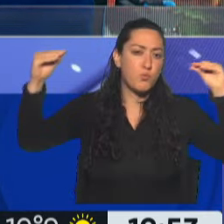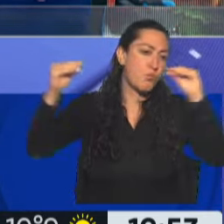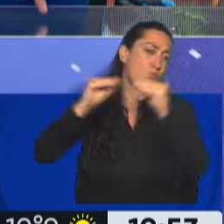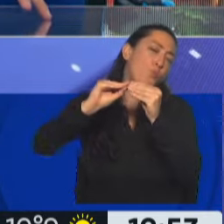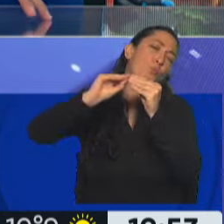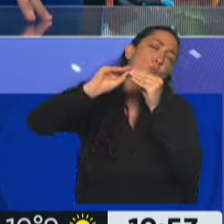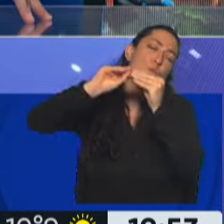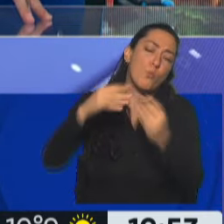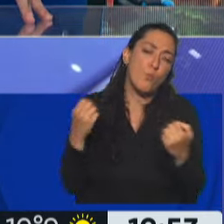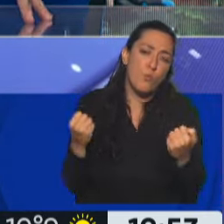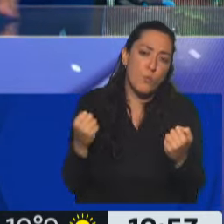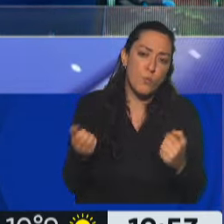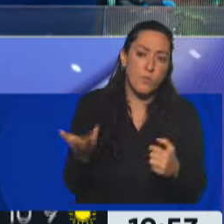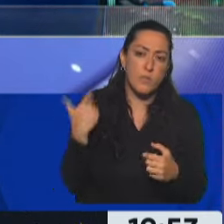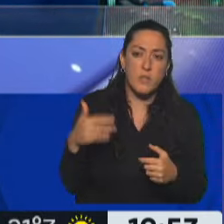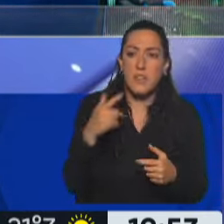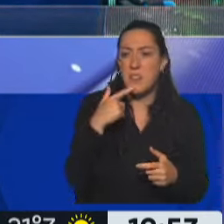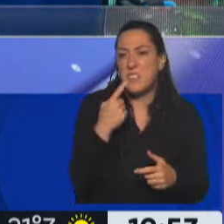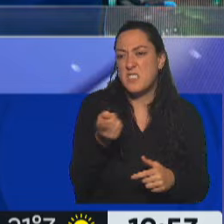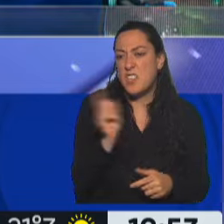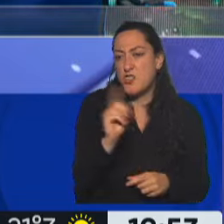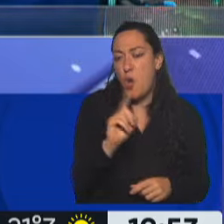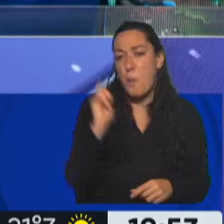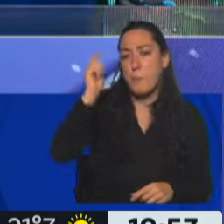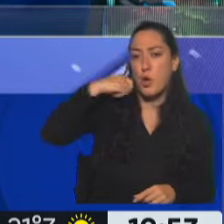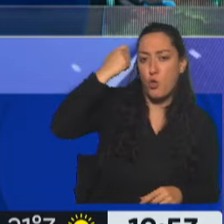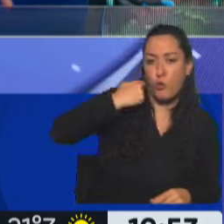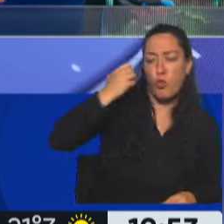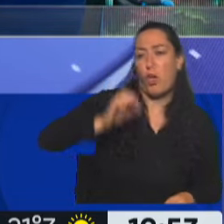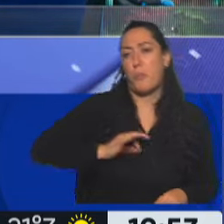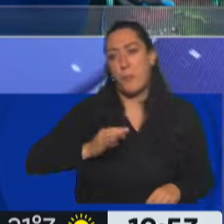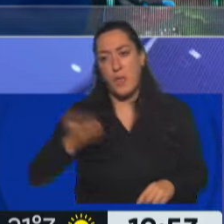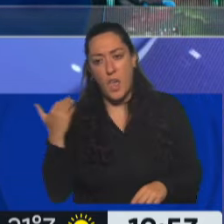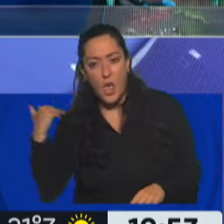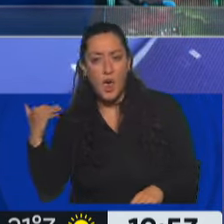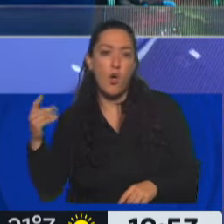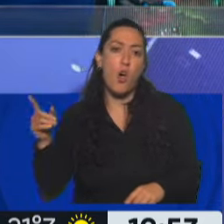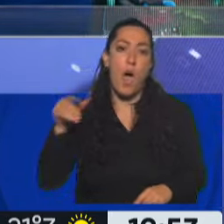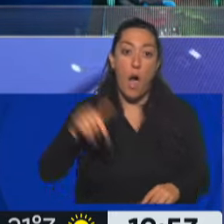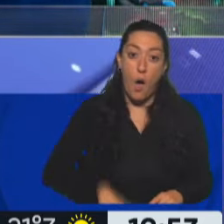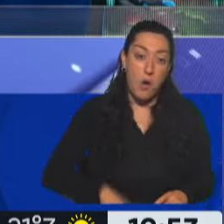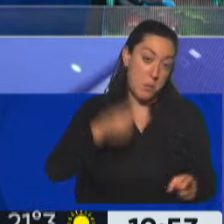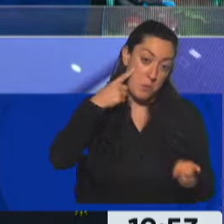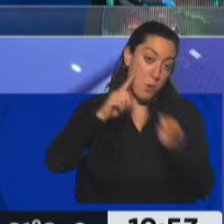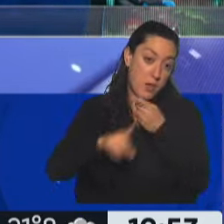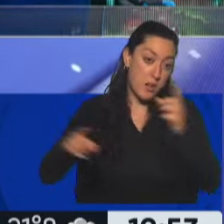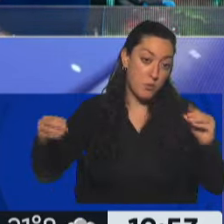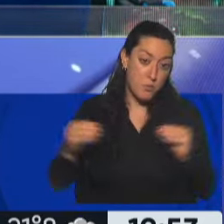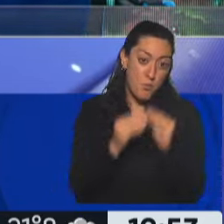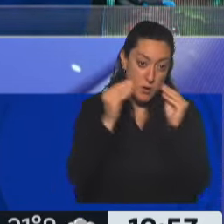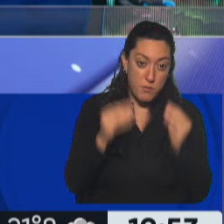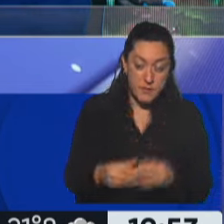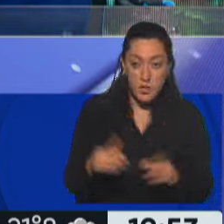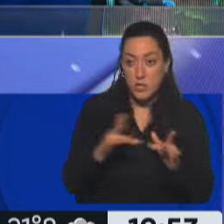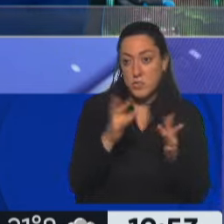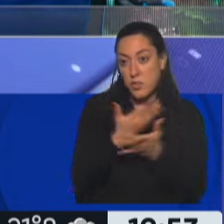que aparentemente habían acusado que eso era por una producción y demás, que fue tiempo atrás? Sí. Bueno, ahora el beso ocurrió en vivo, ocurrió en las